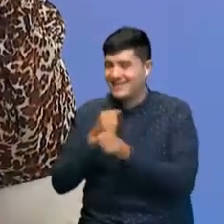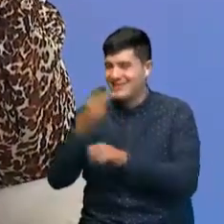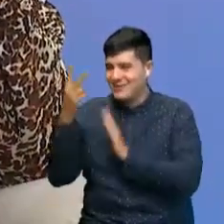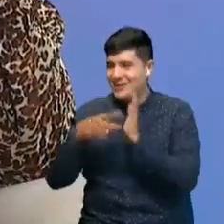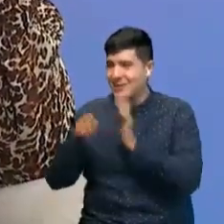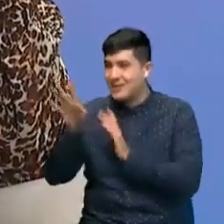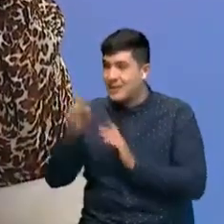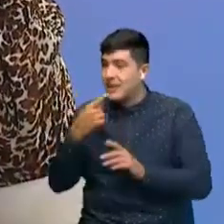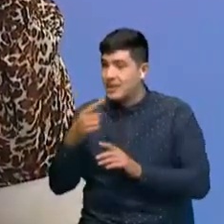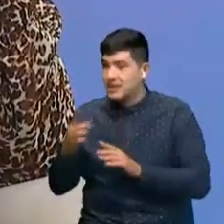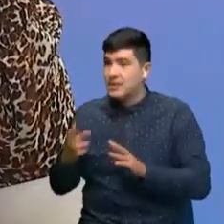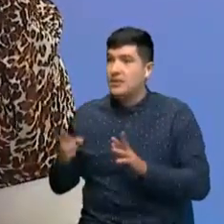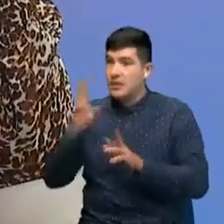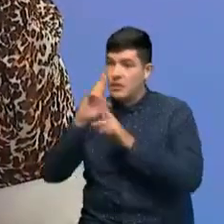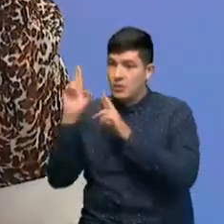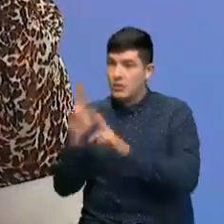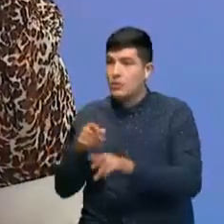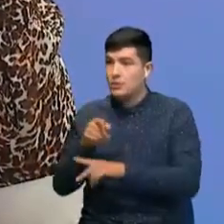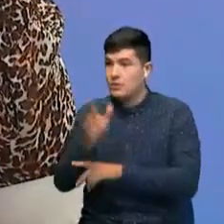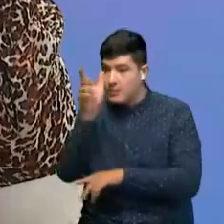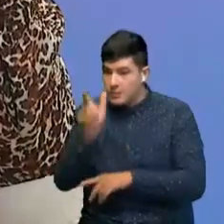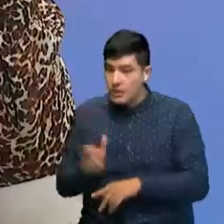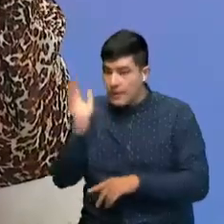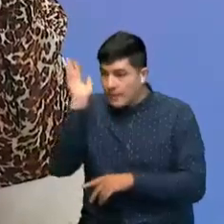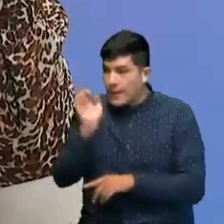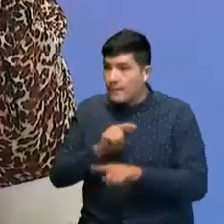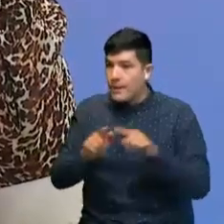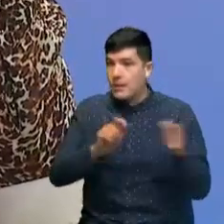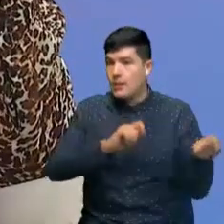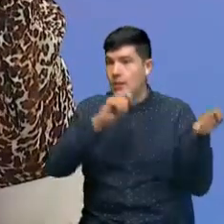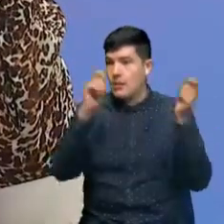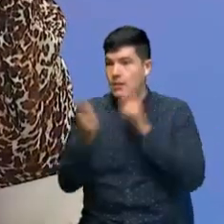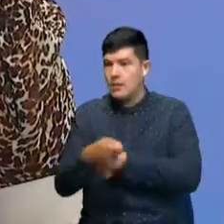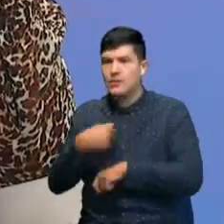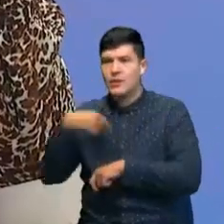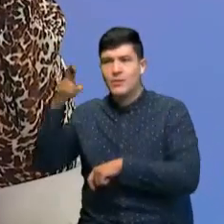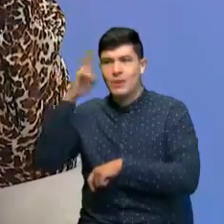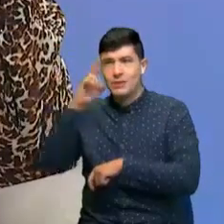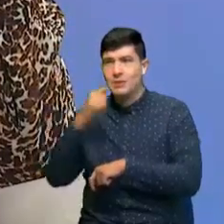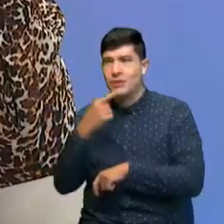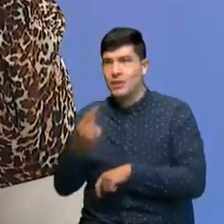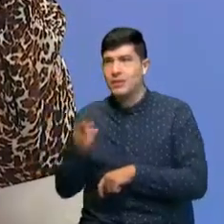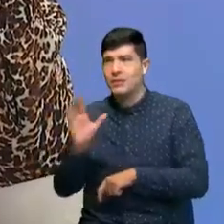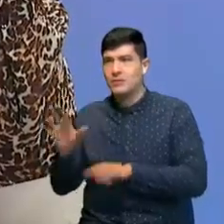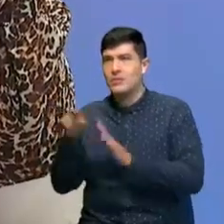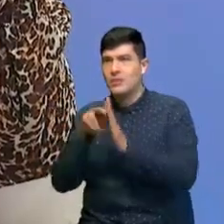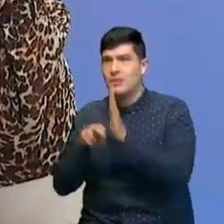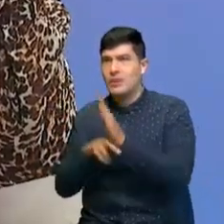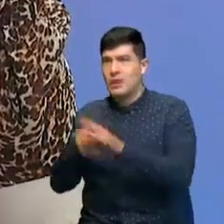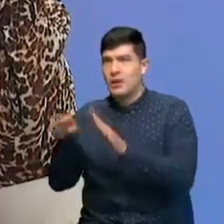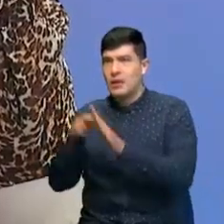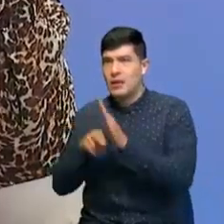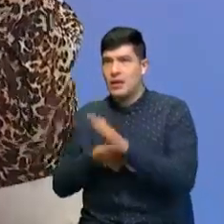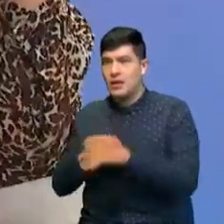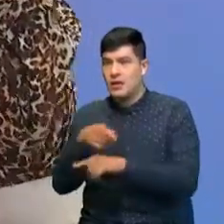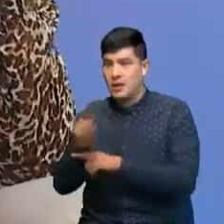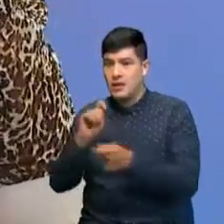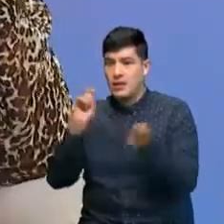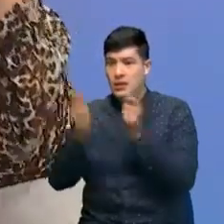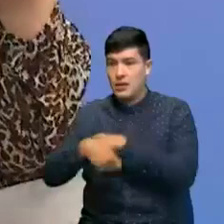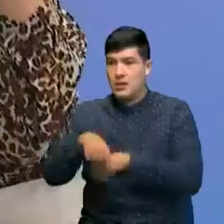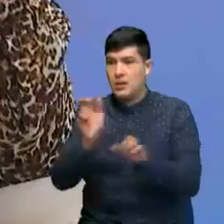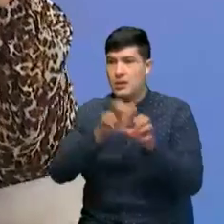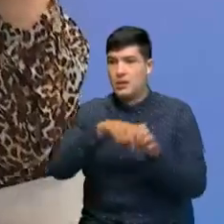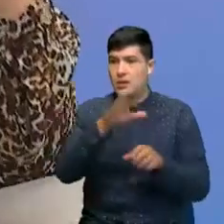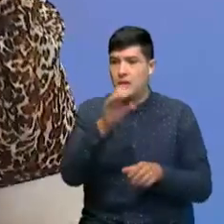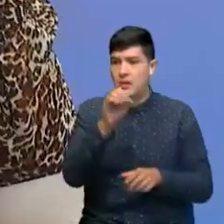retornó una persona que ya estaba pensionada, pero tenía transición, por eso le hice la salvedad de esas normas, ¿sí? Okay. La retornó a Colpensiones porque